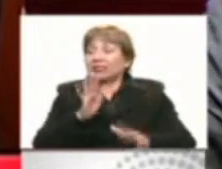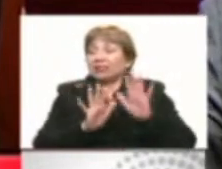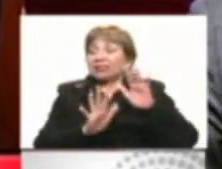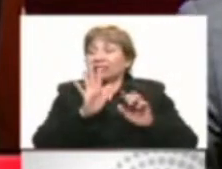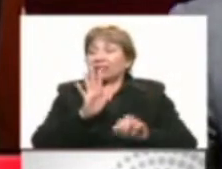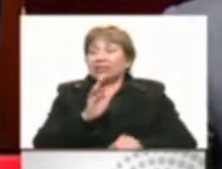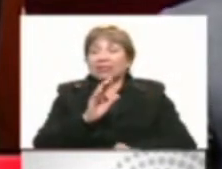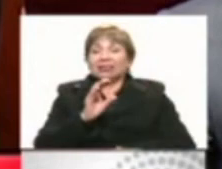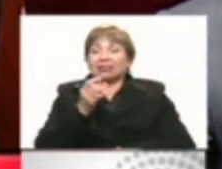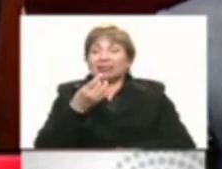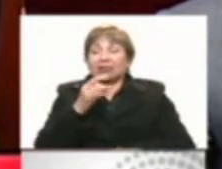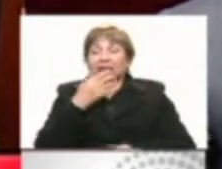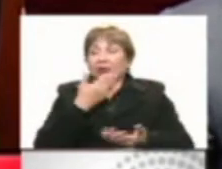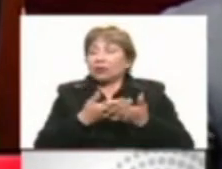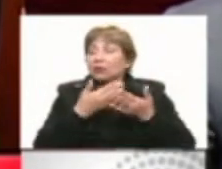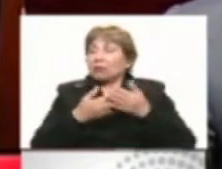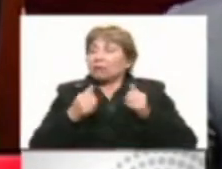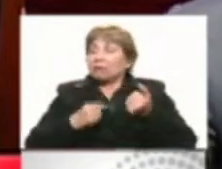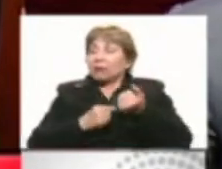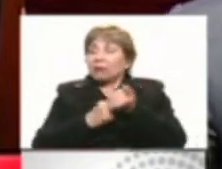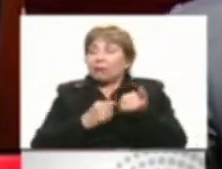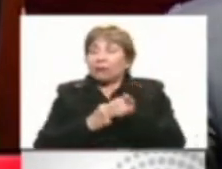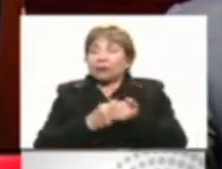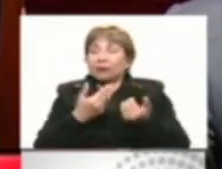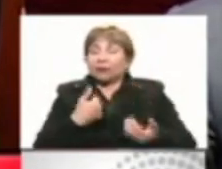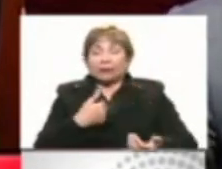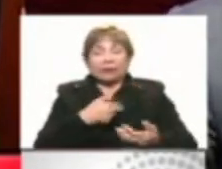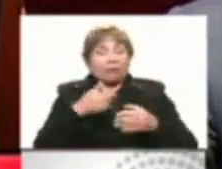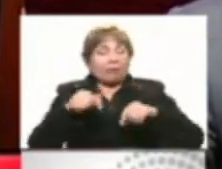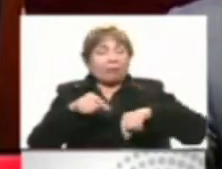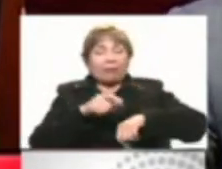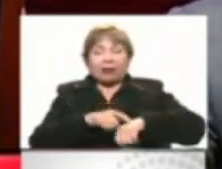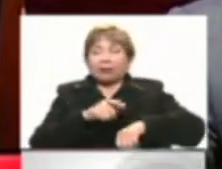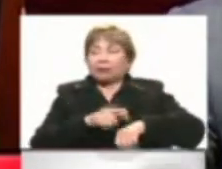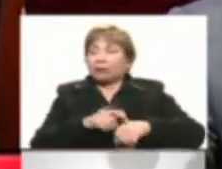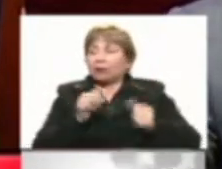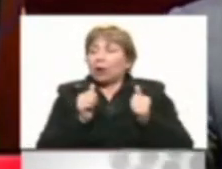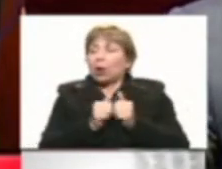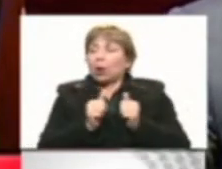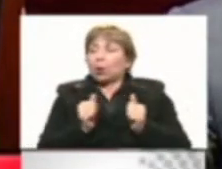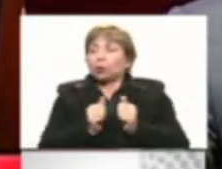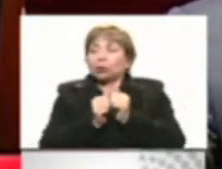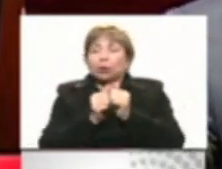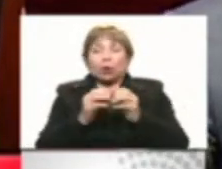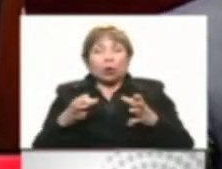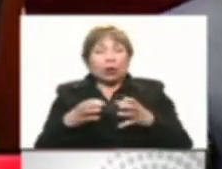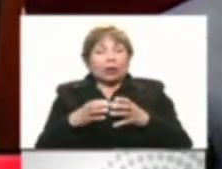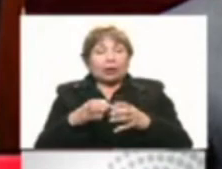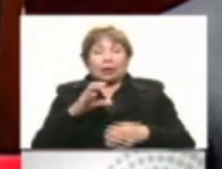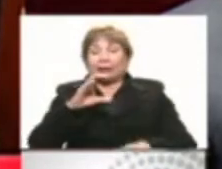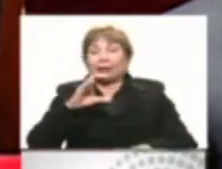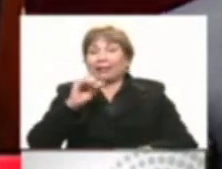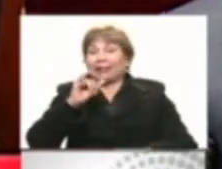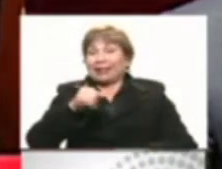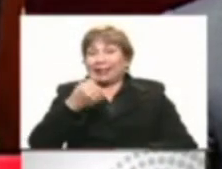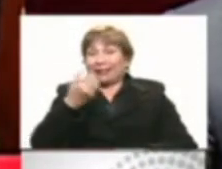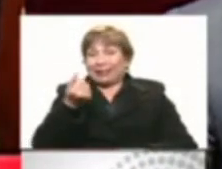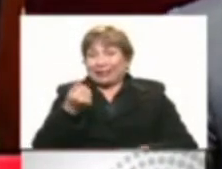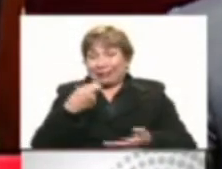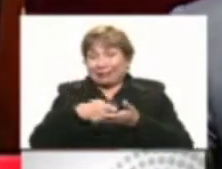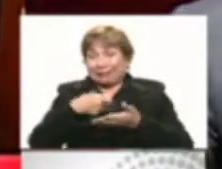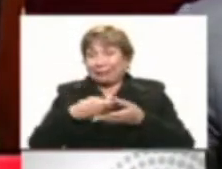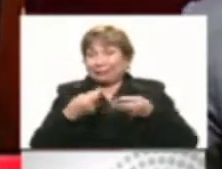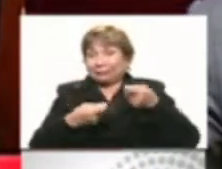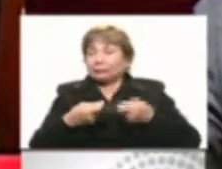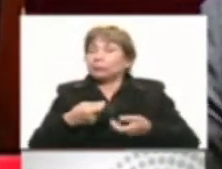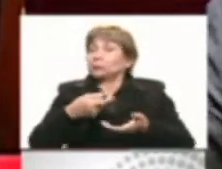1508, porque efectivamente requieren un refuerzo en estos momentos. La idea es que el Banco Nación, junto con las cajas, se complementen para hacer